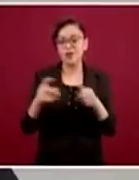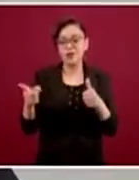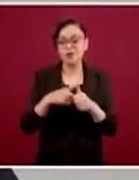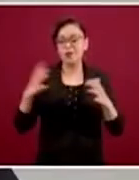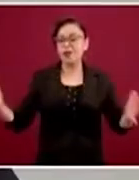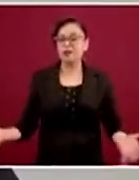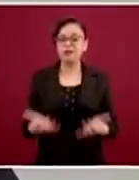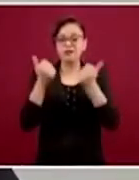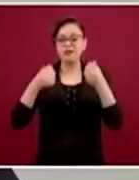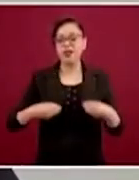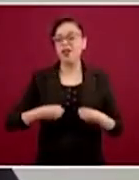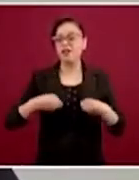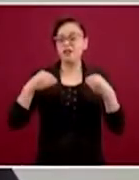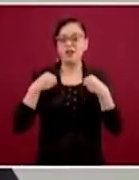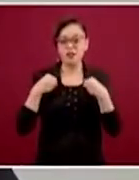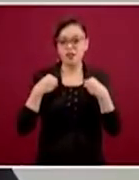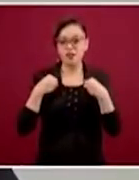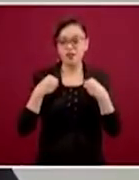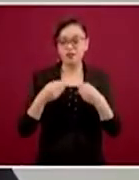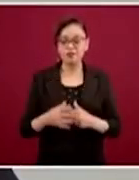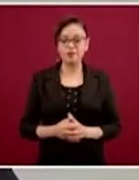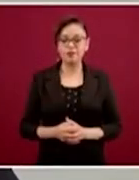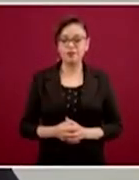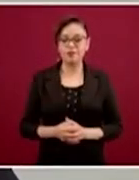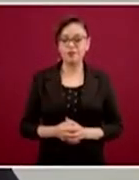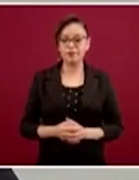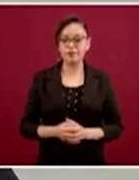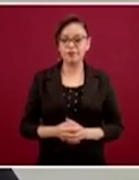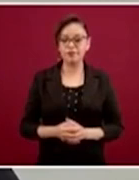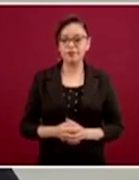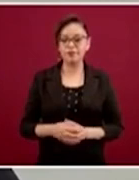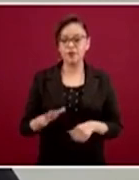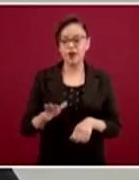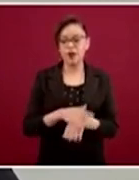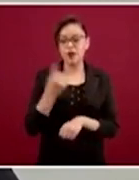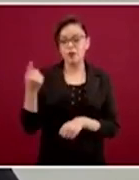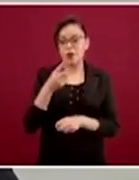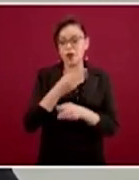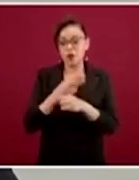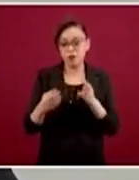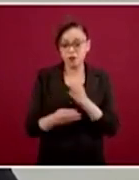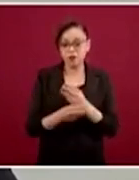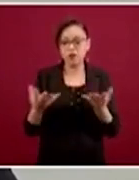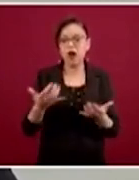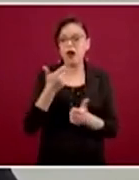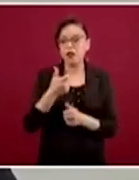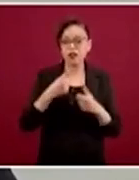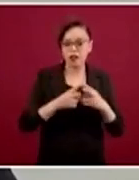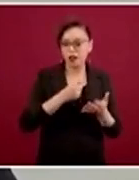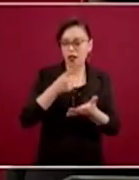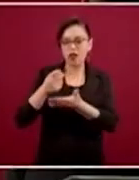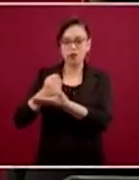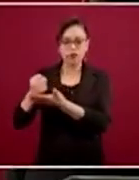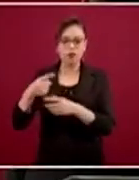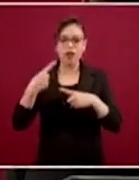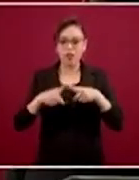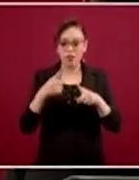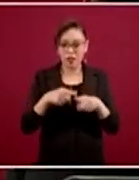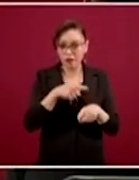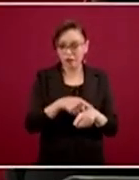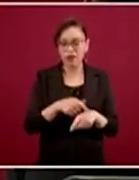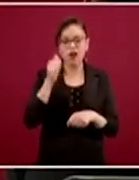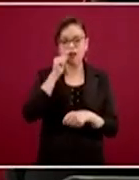recursos siempre son son limitados y lo hemos visto en todos los países que están sufriendo o han sufrido